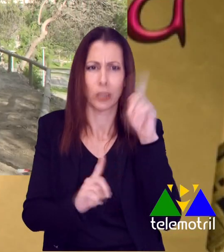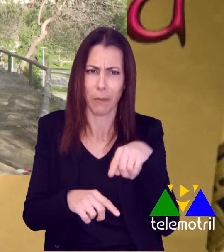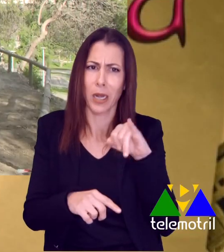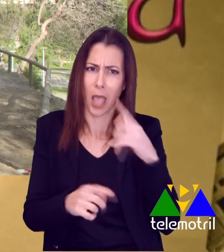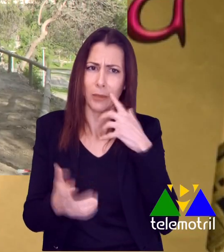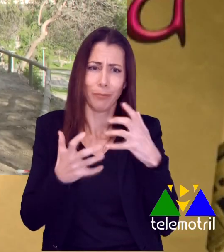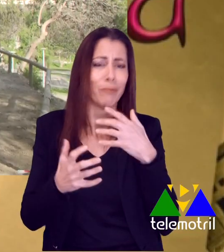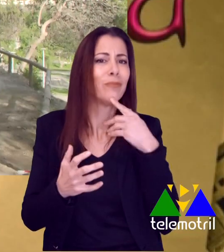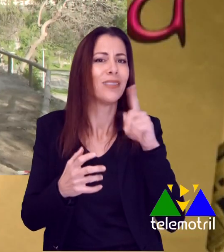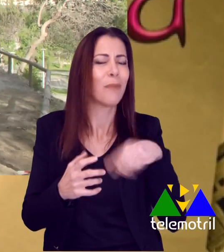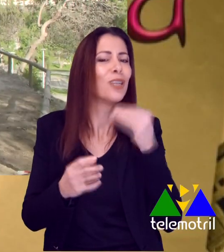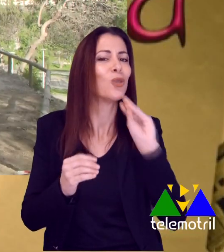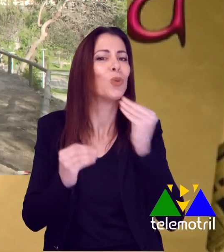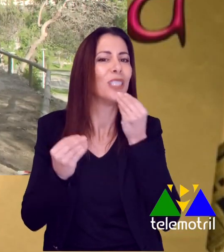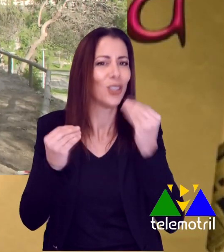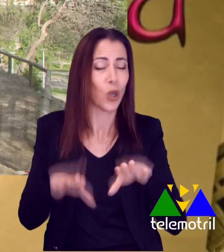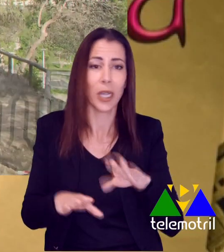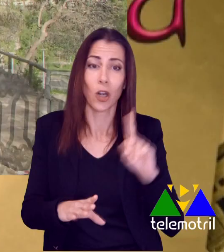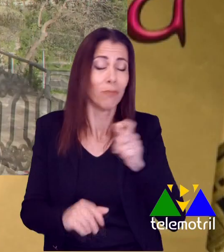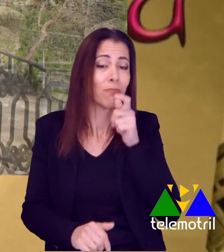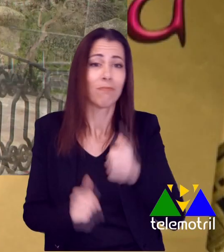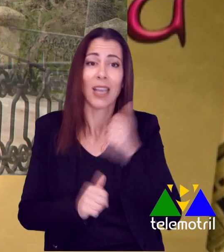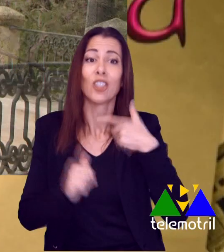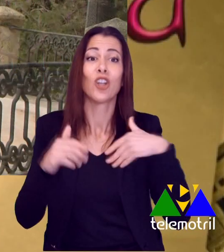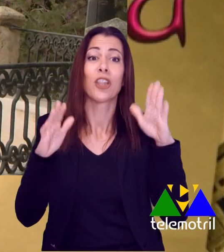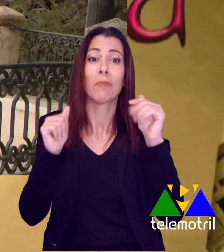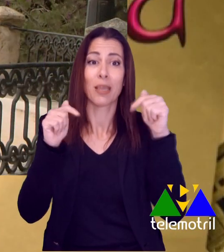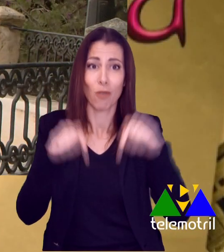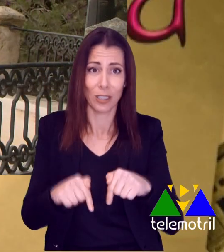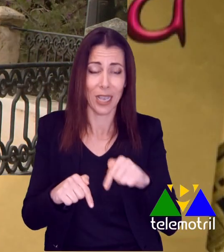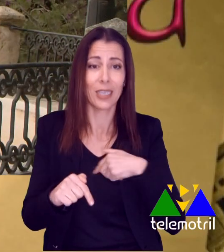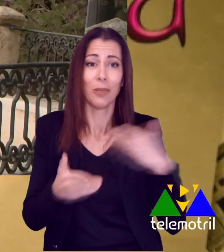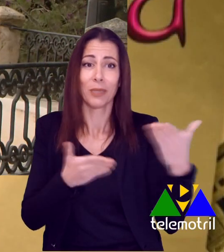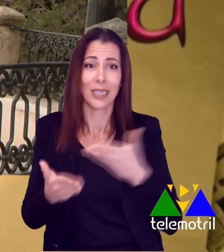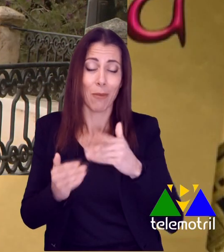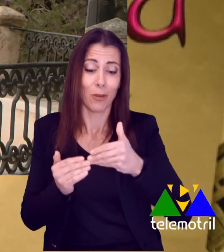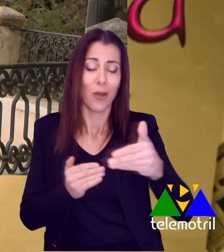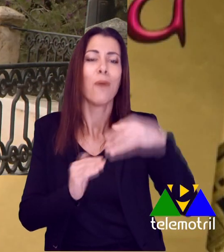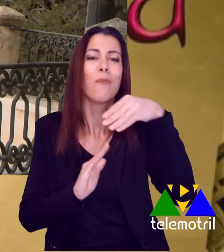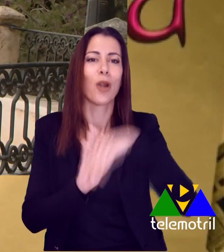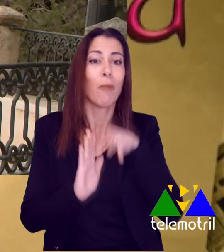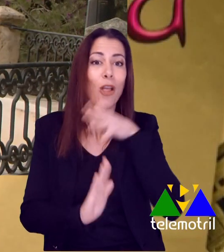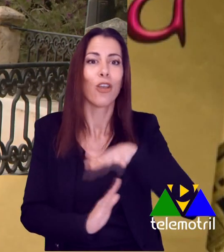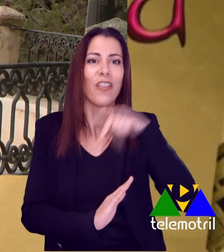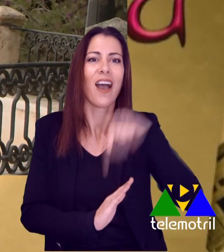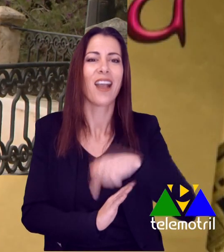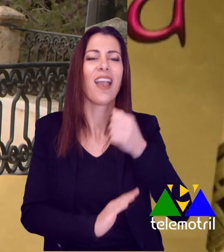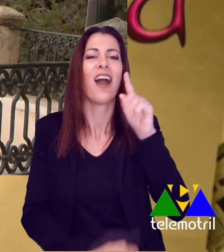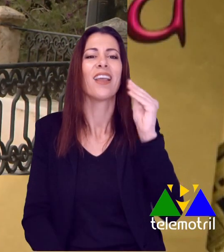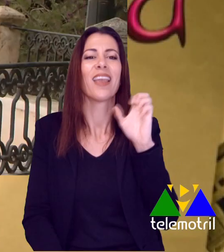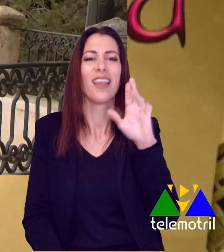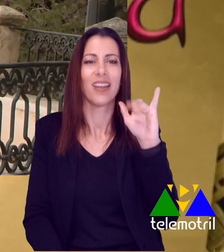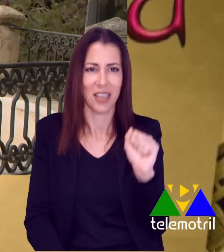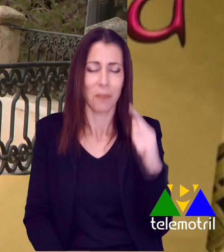también su propia historia. Así que no nos demoramos más, nos despedimos aquí y les citamos ya para nuestro próximo programa, aquí en La Alquería, Encuentros con Motril,